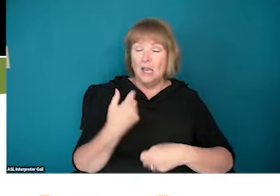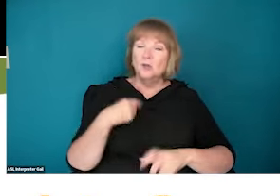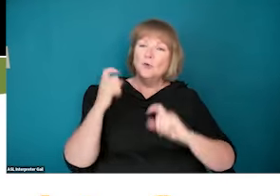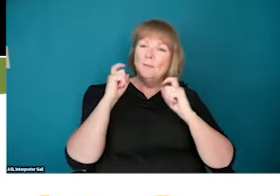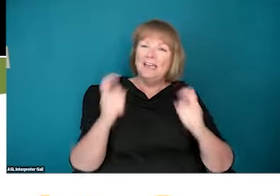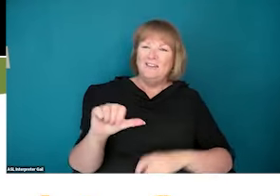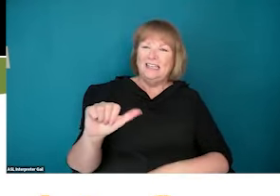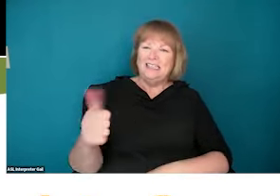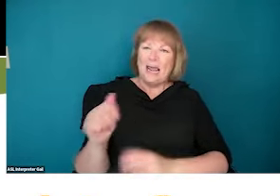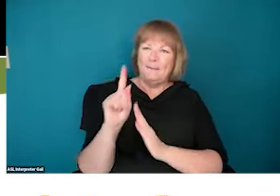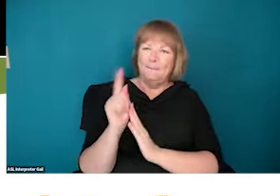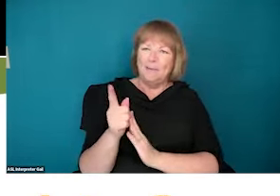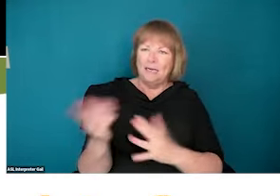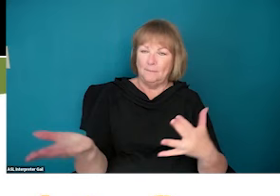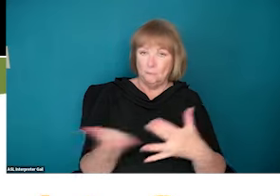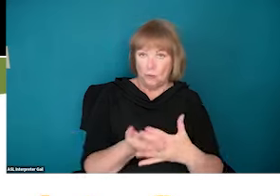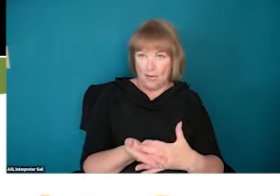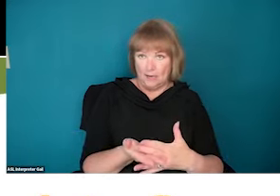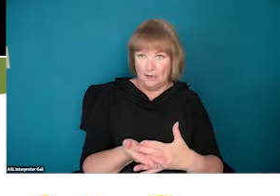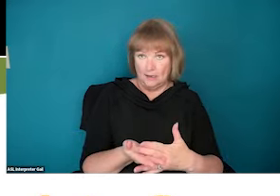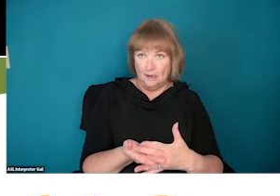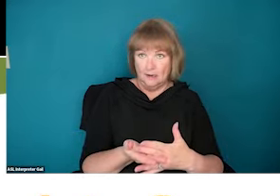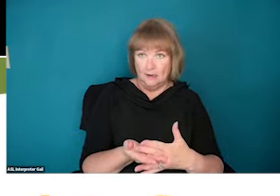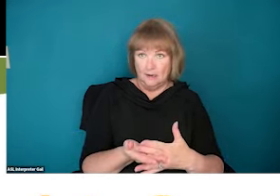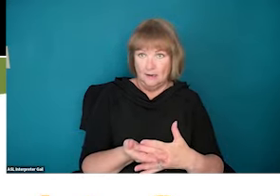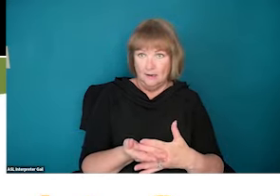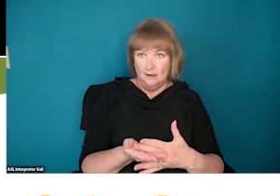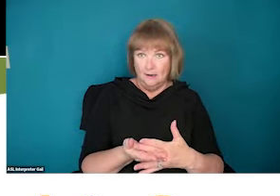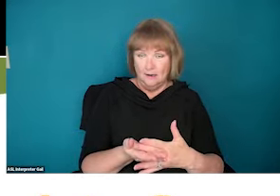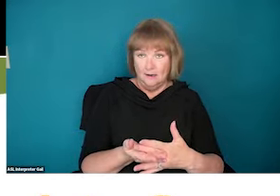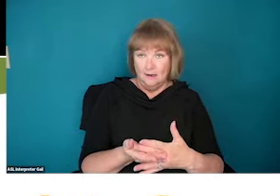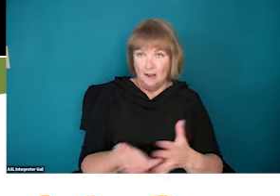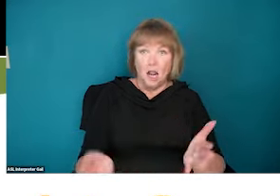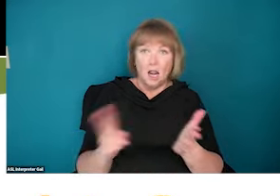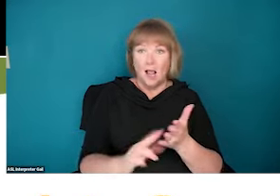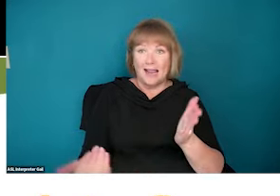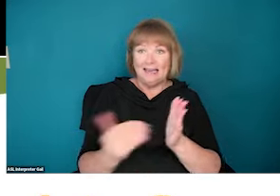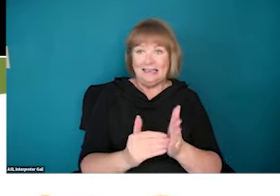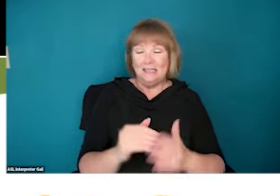tomar un descanso de 10 minutos y podemos volver